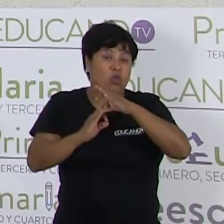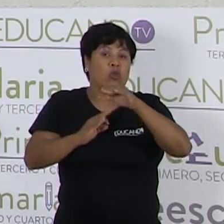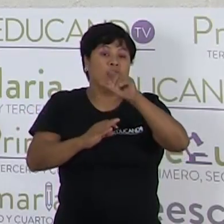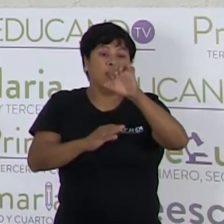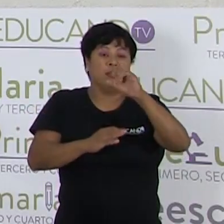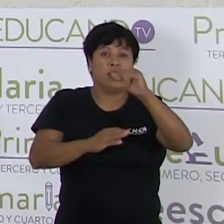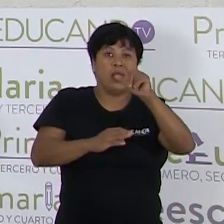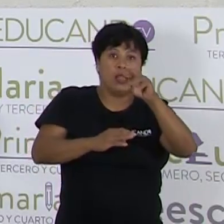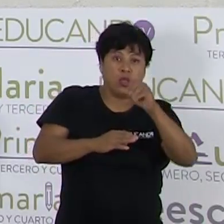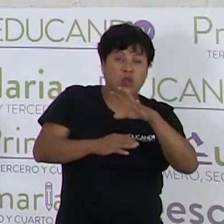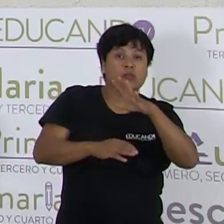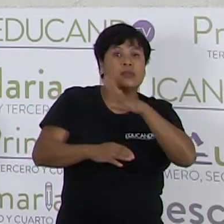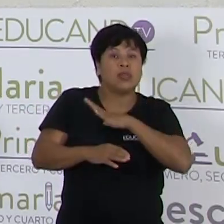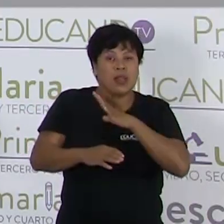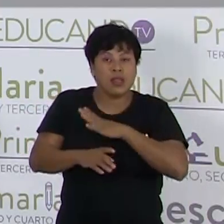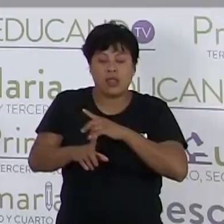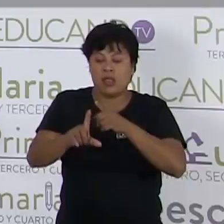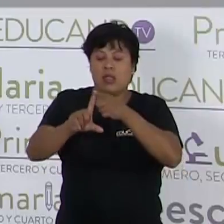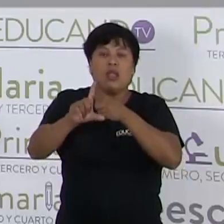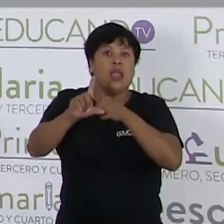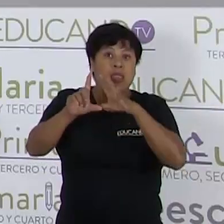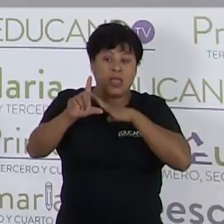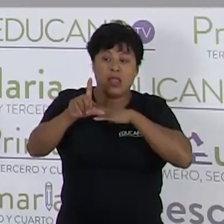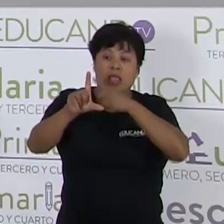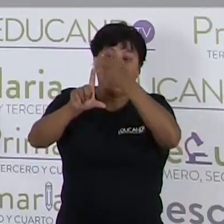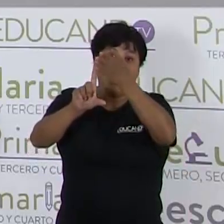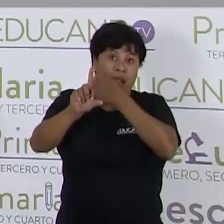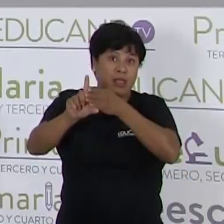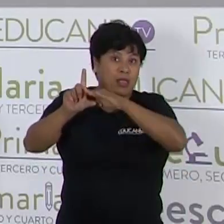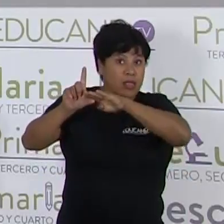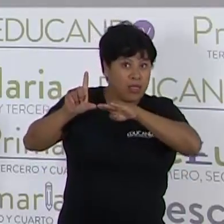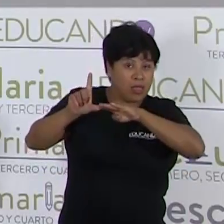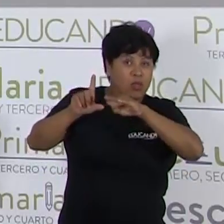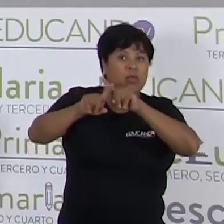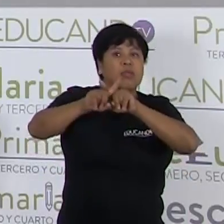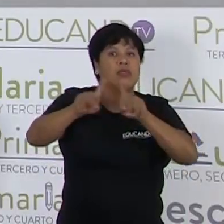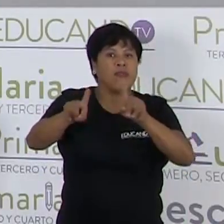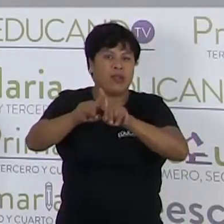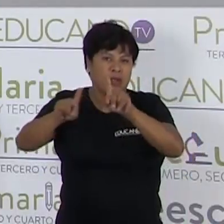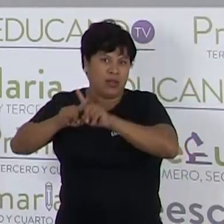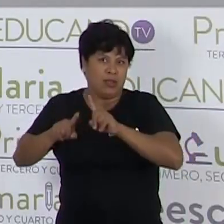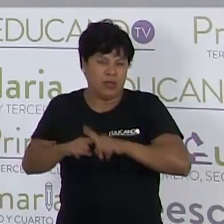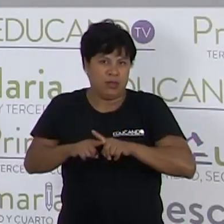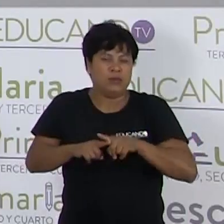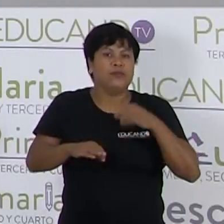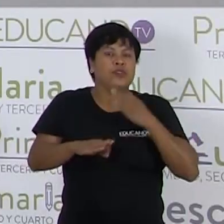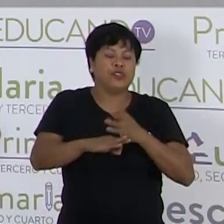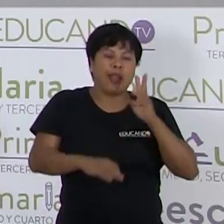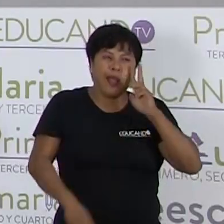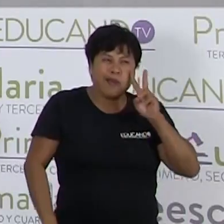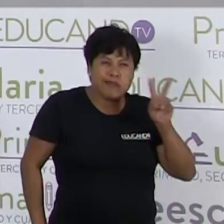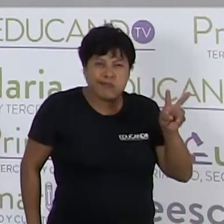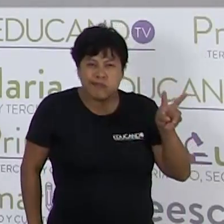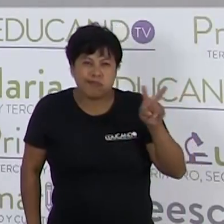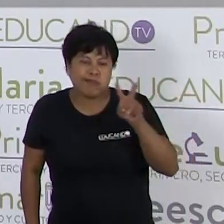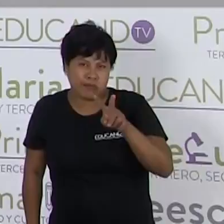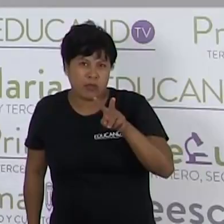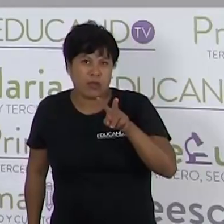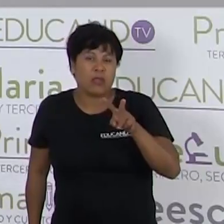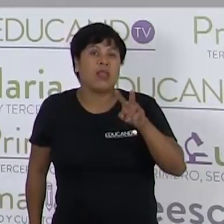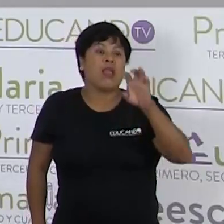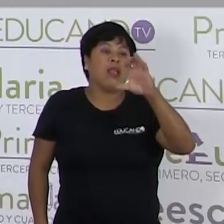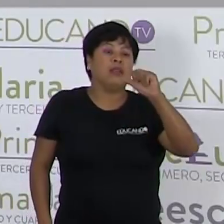que tienen lados desiguales. Por lo tanto, vamos a observar los que tenemos aquí y decimos